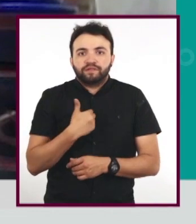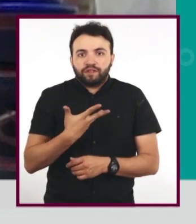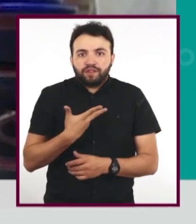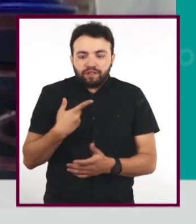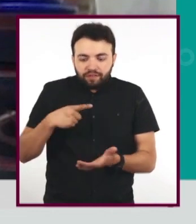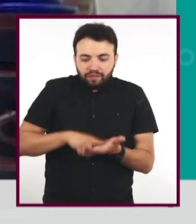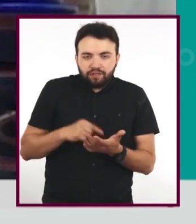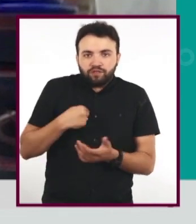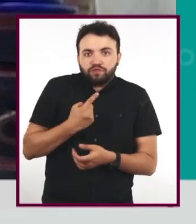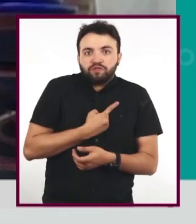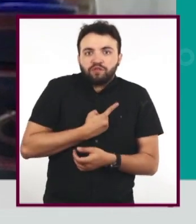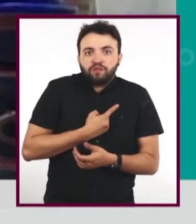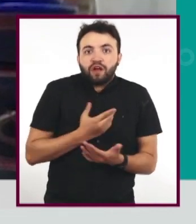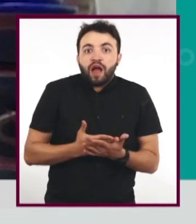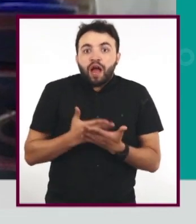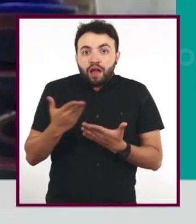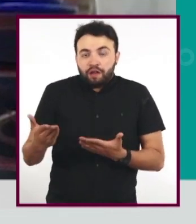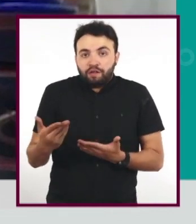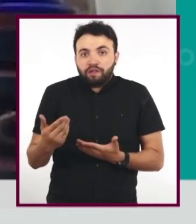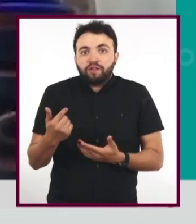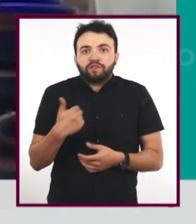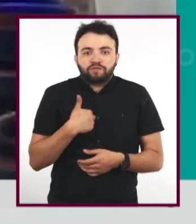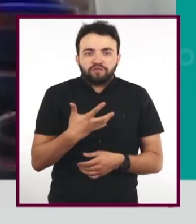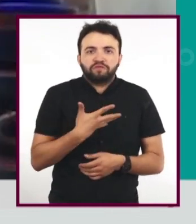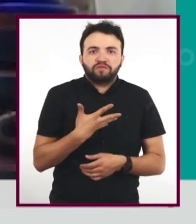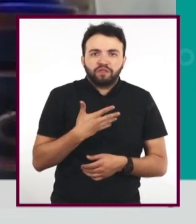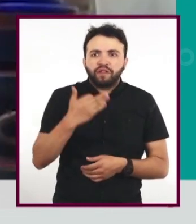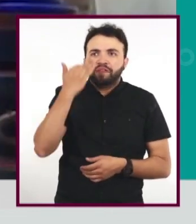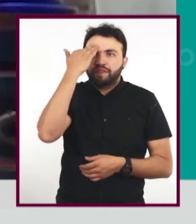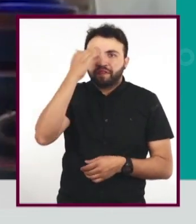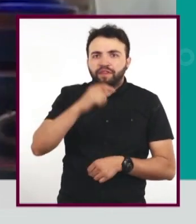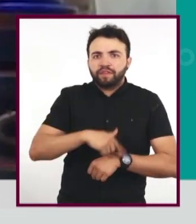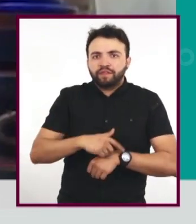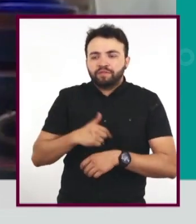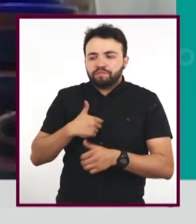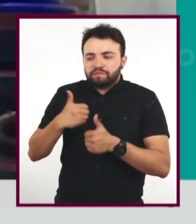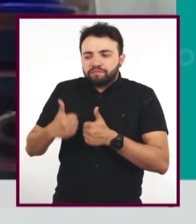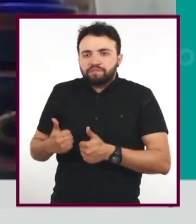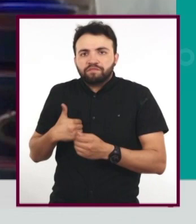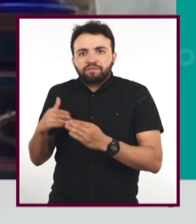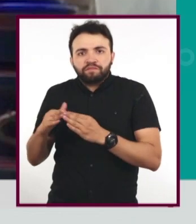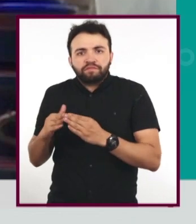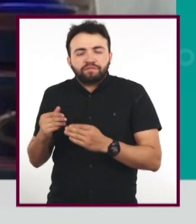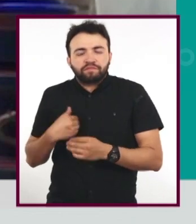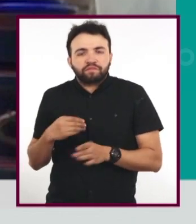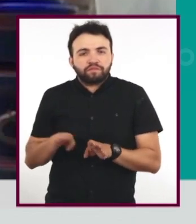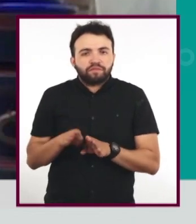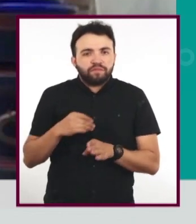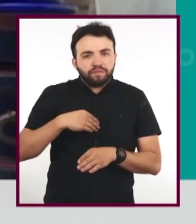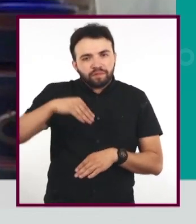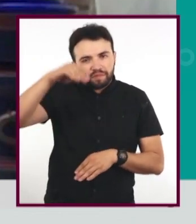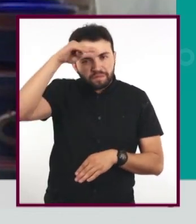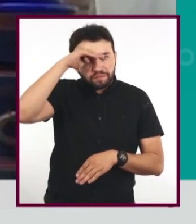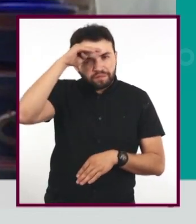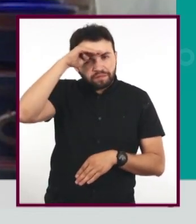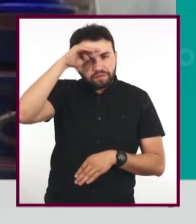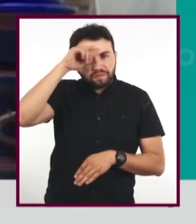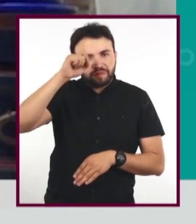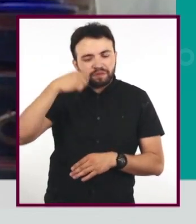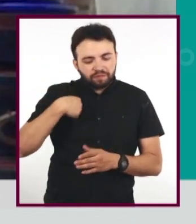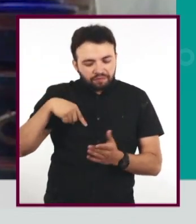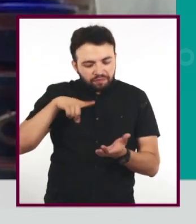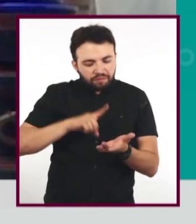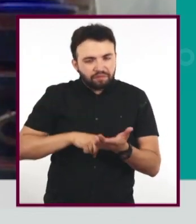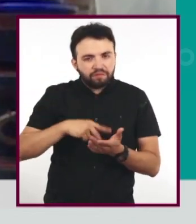ahora uno tiene tiempo para estar consigo mismo, que me parece muy importante, lo hemos dejado a un lado, y ver qué